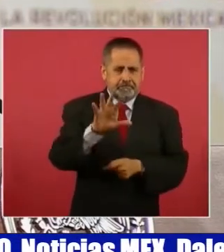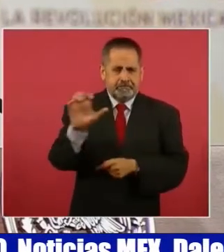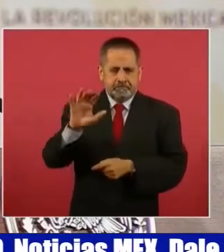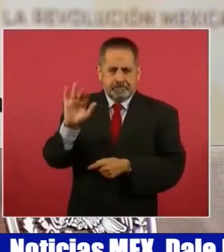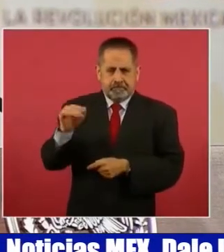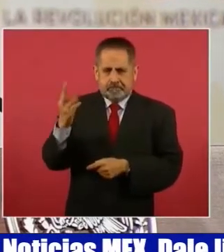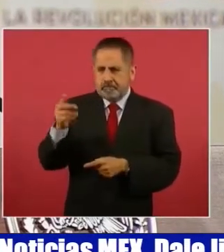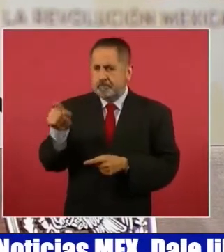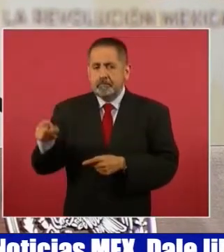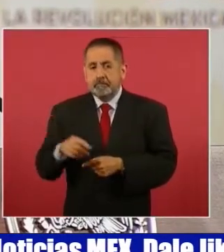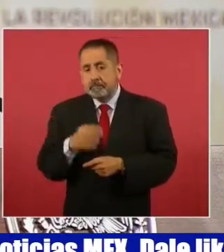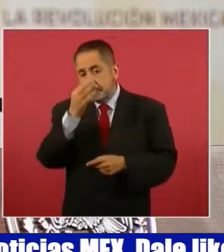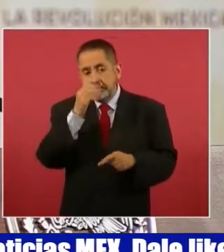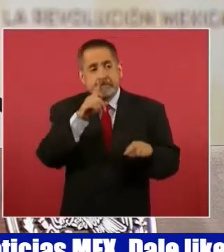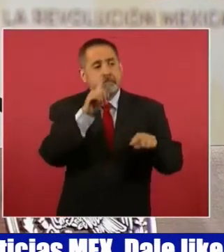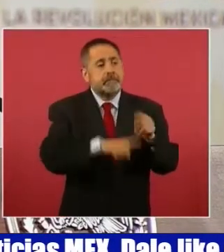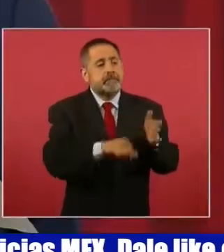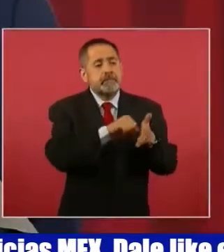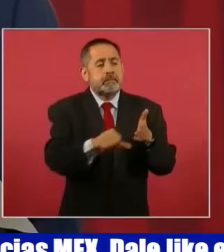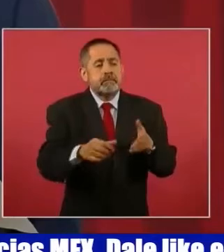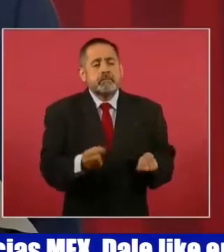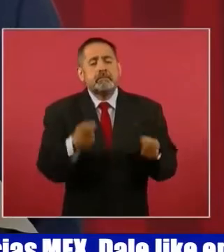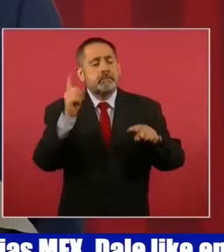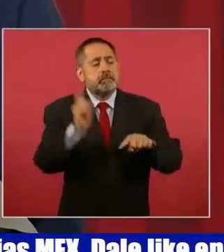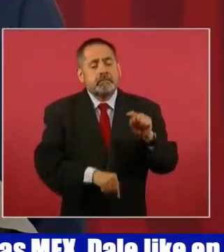solo se cancelaron 19.